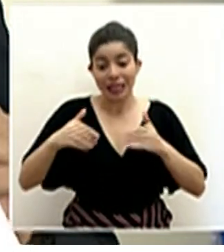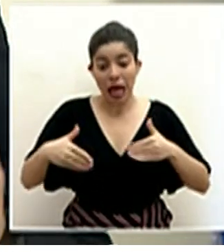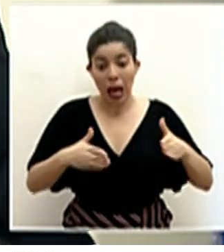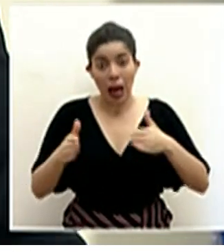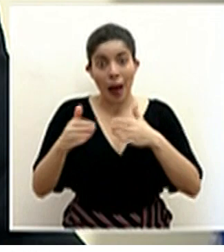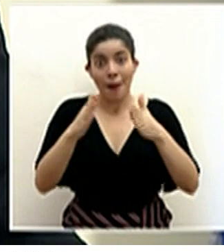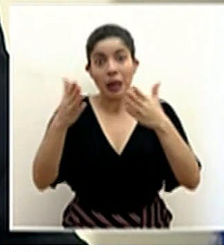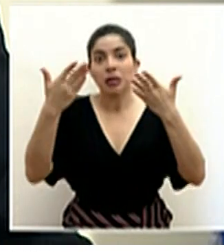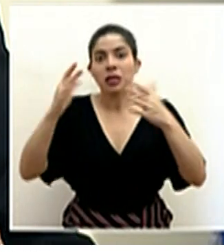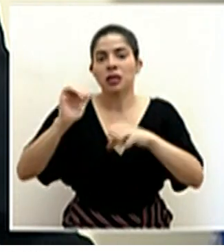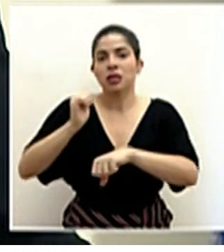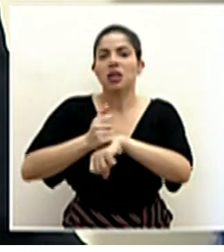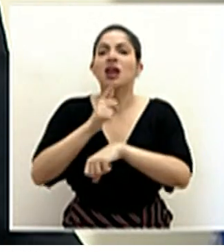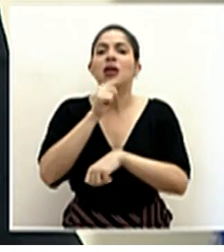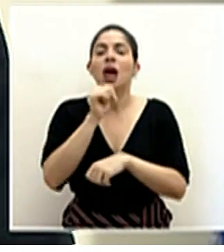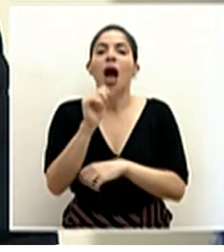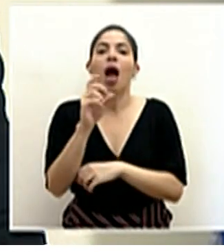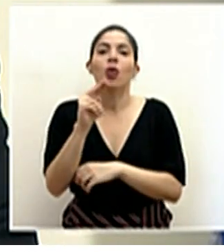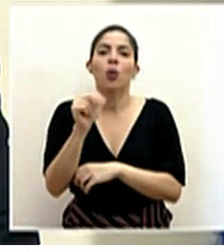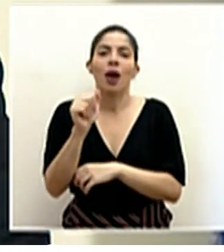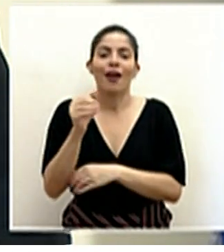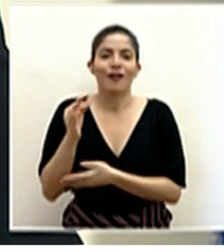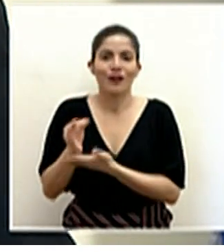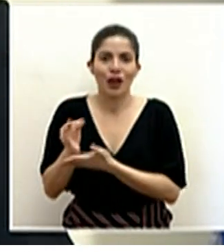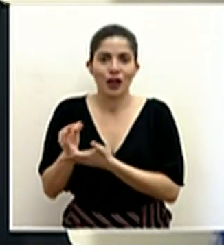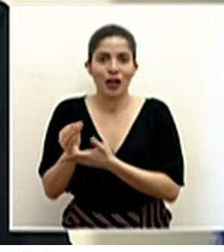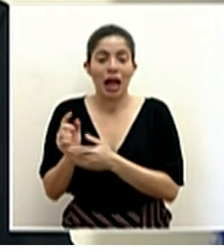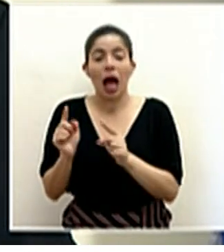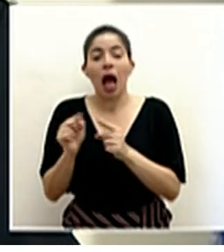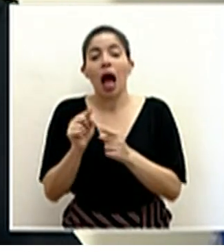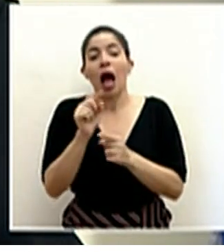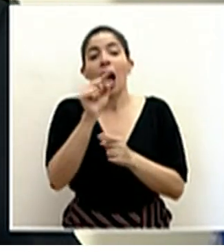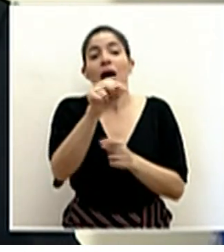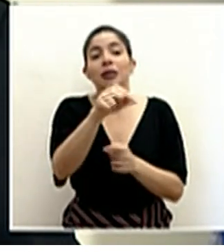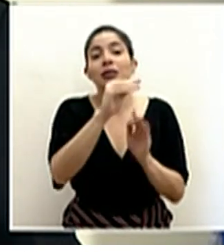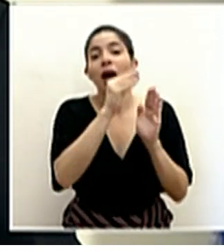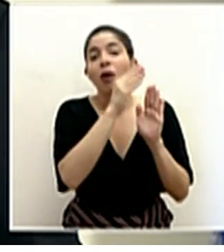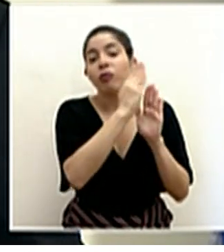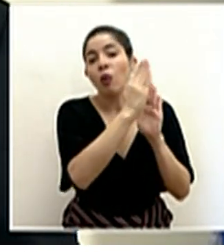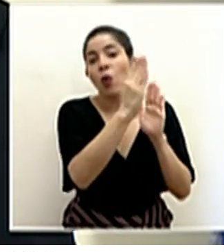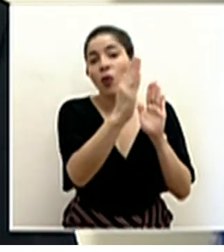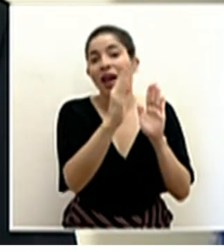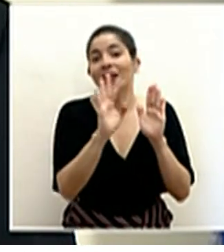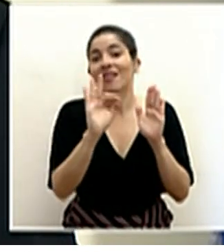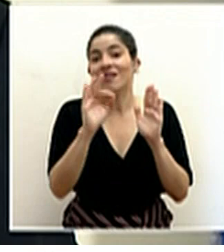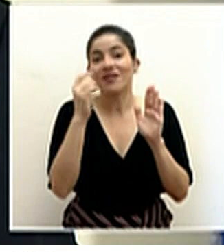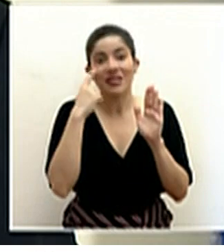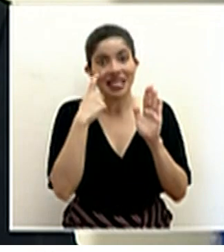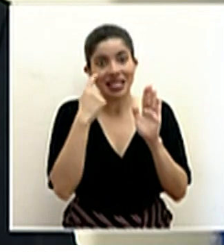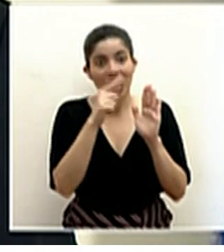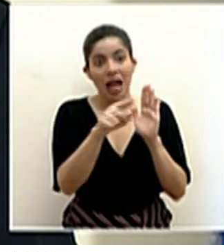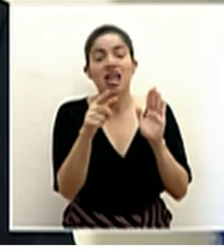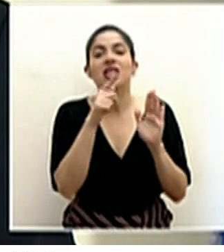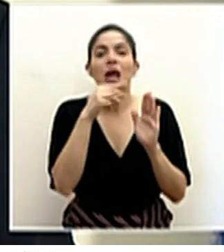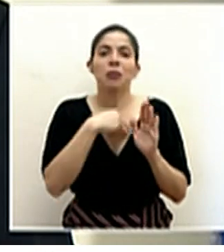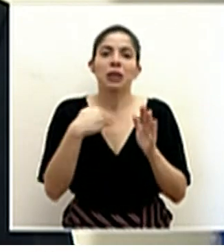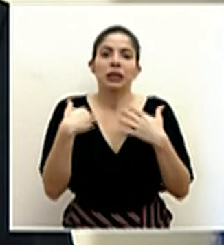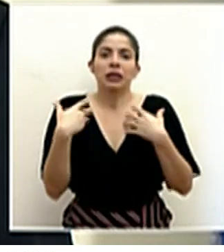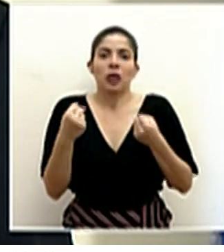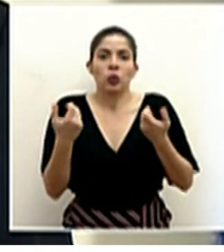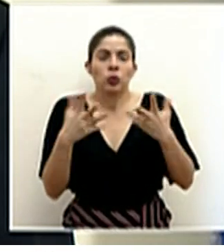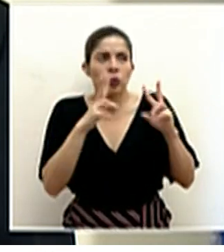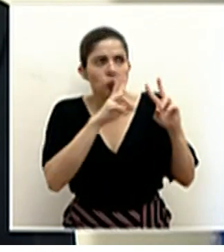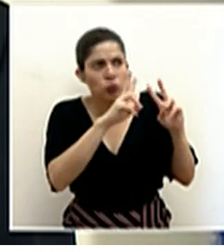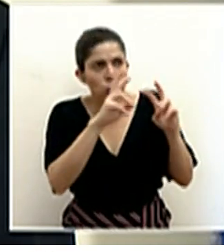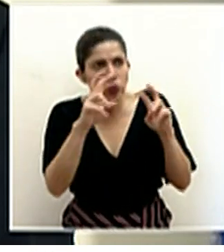desde las aduanas en las fronteras hasta los almacenes fiscales que han sido valorados por el Ministerio de Salud para